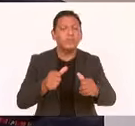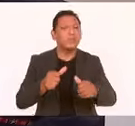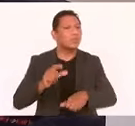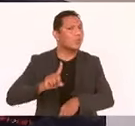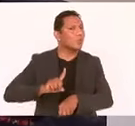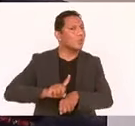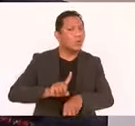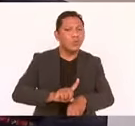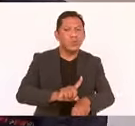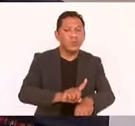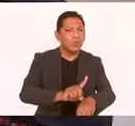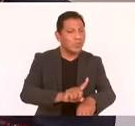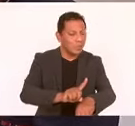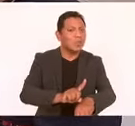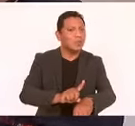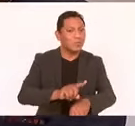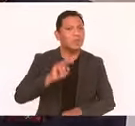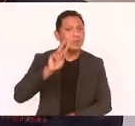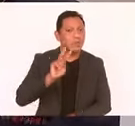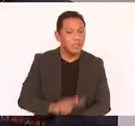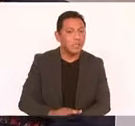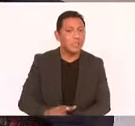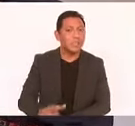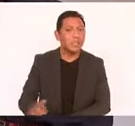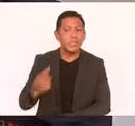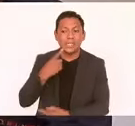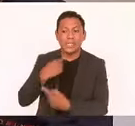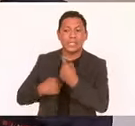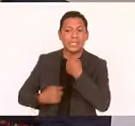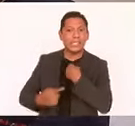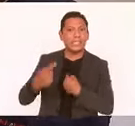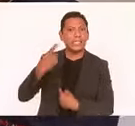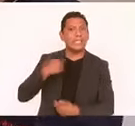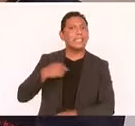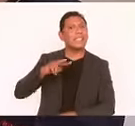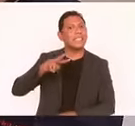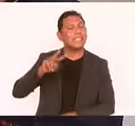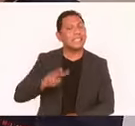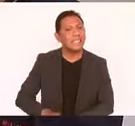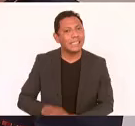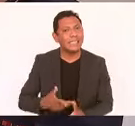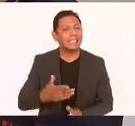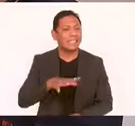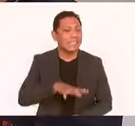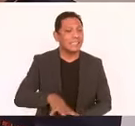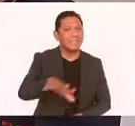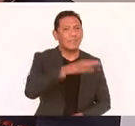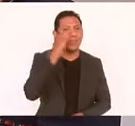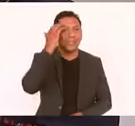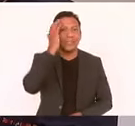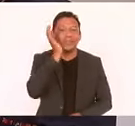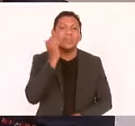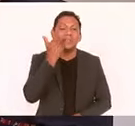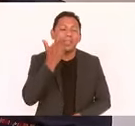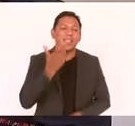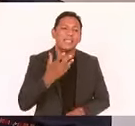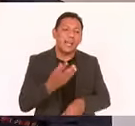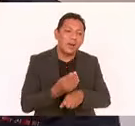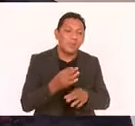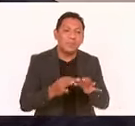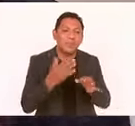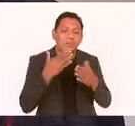días el reclamo, digámoslo así, de pobladores de San Cristóbal, de